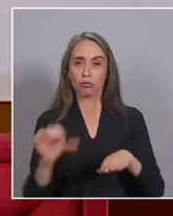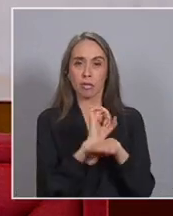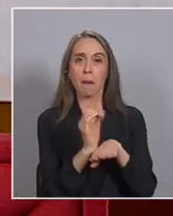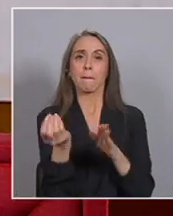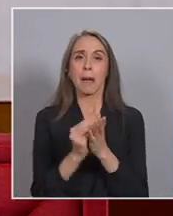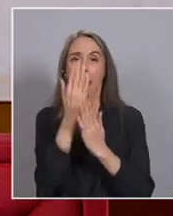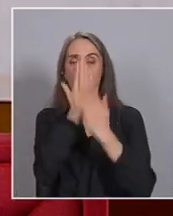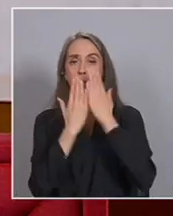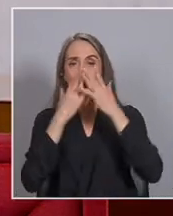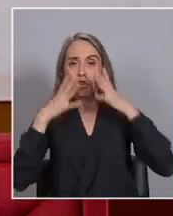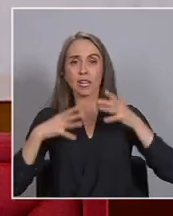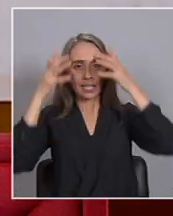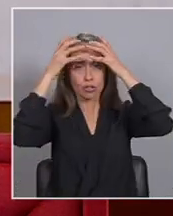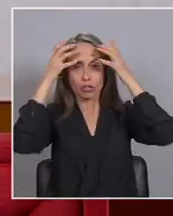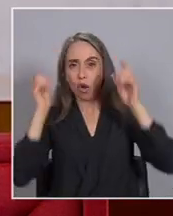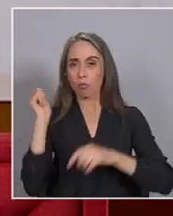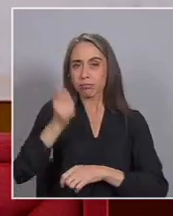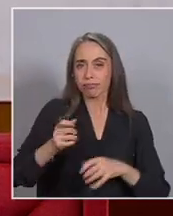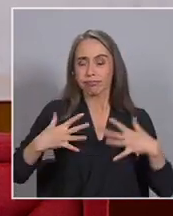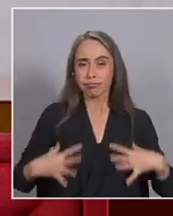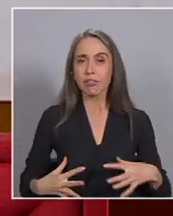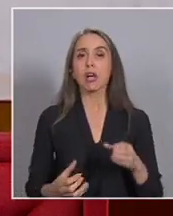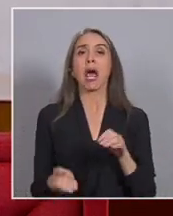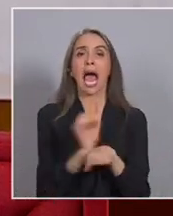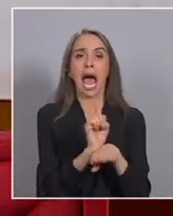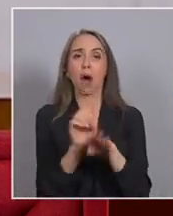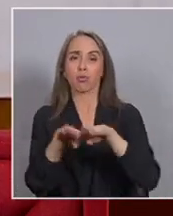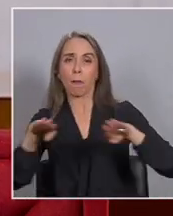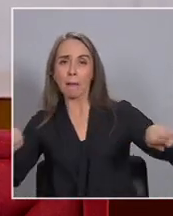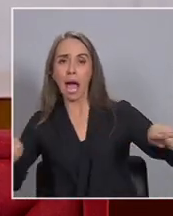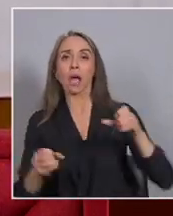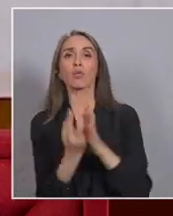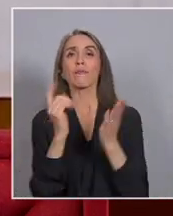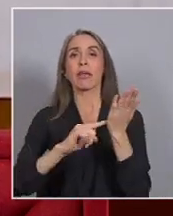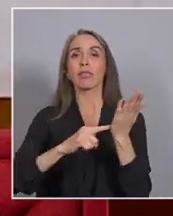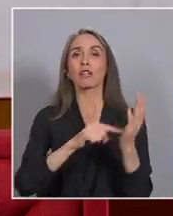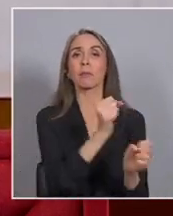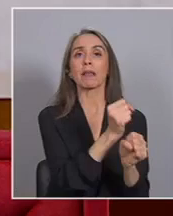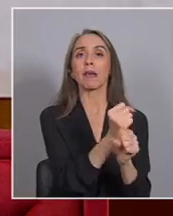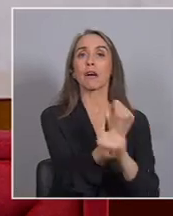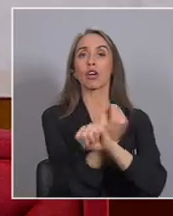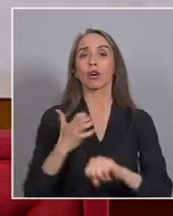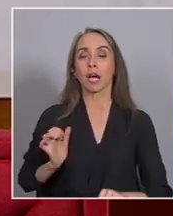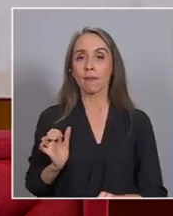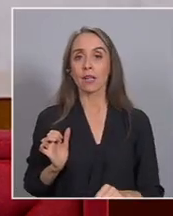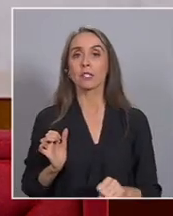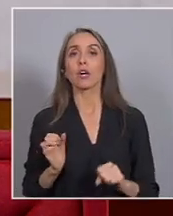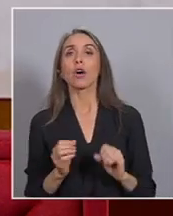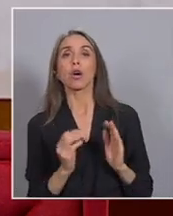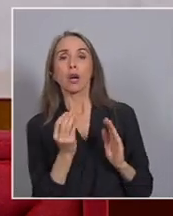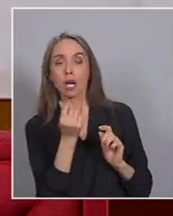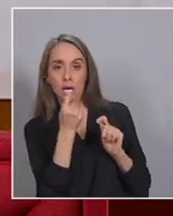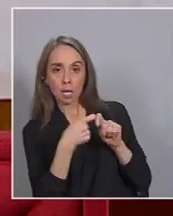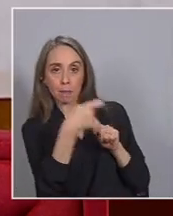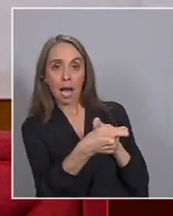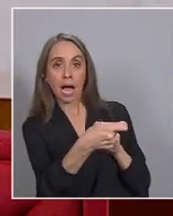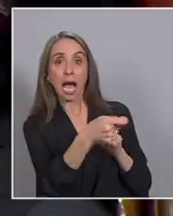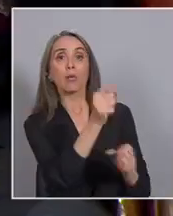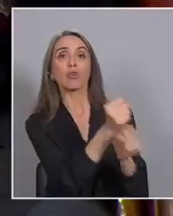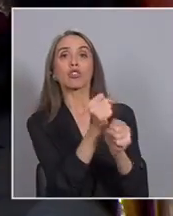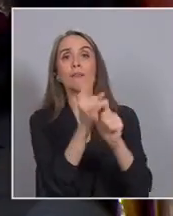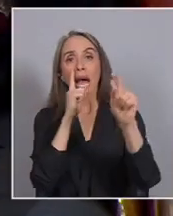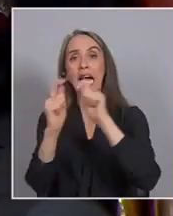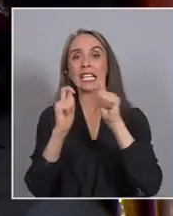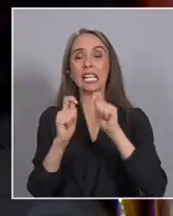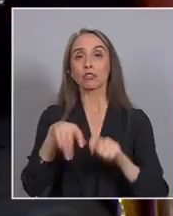protección, nuevos vehículos y mayor tecnología para la labor policial, incrementando, por ejemplo, la asignación de riesgo, que ha sido muy